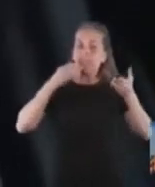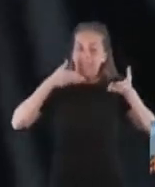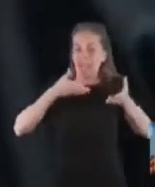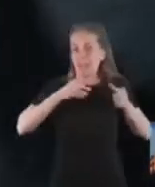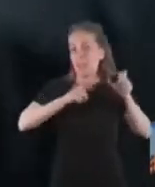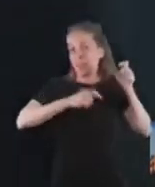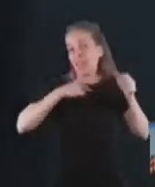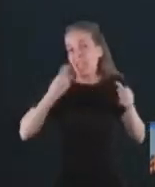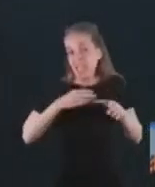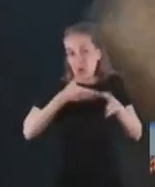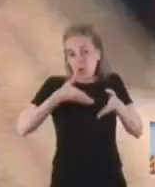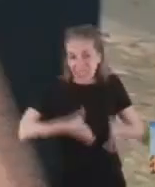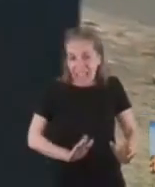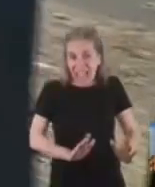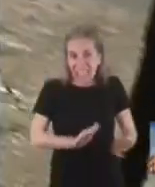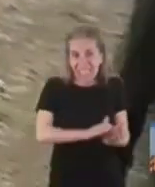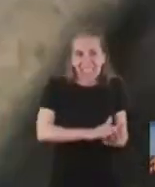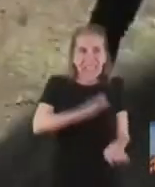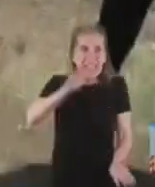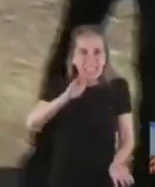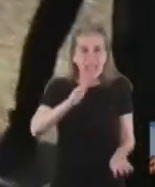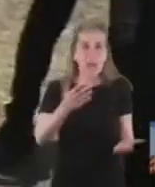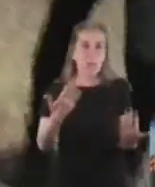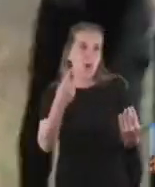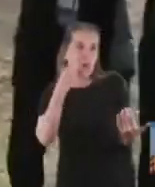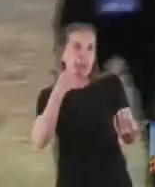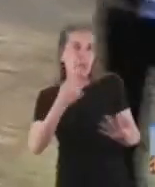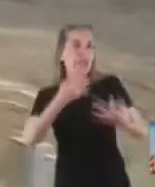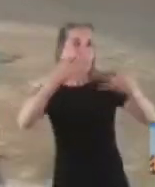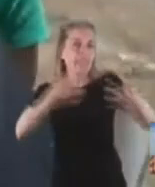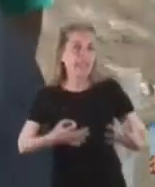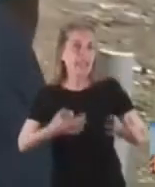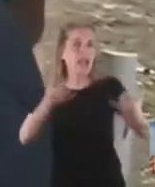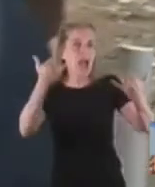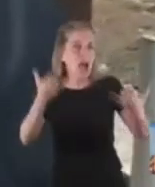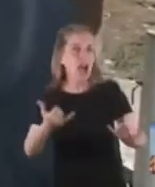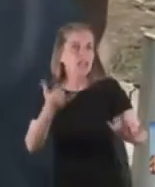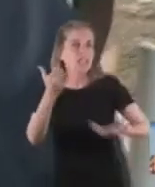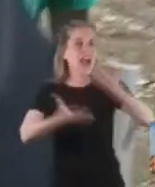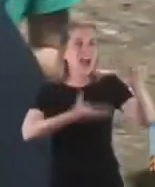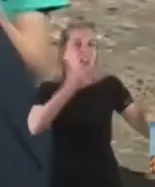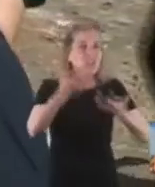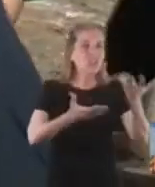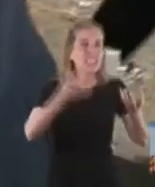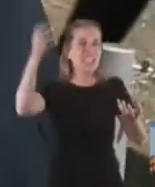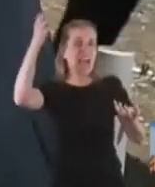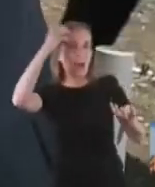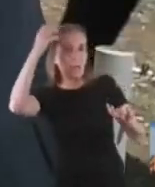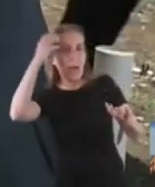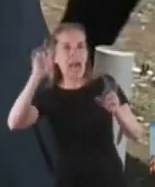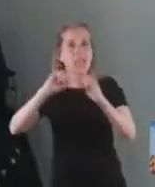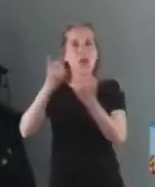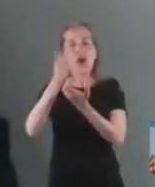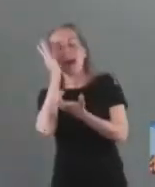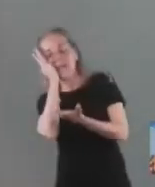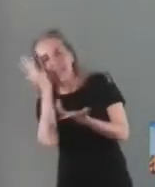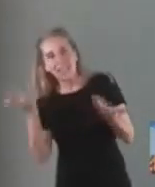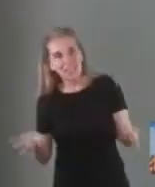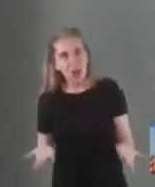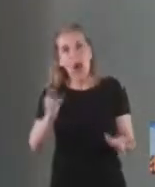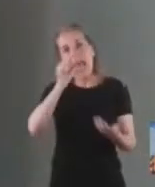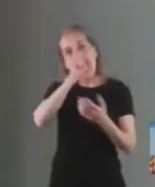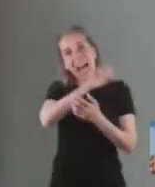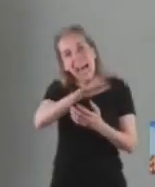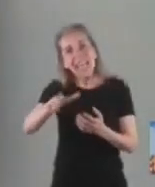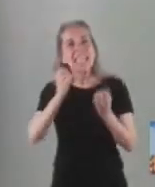crecer dignamente, donde podamos vivir dignamente, con cocinas dignas, con baños dignos, con cuartos dignos, con espacios